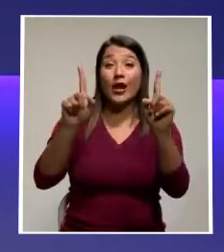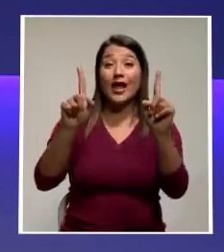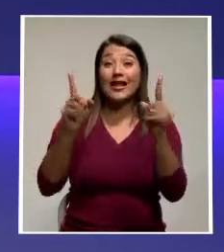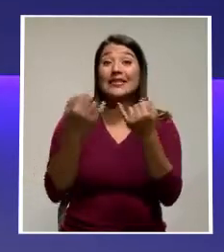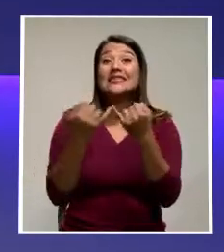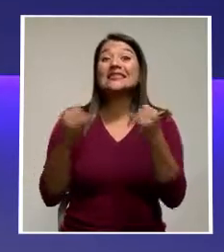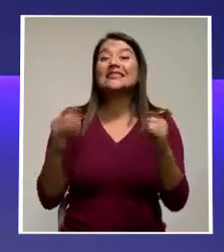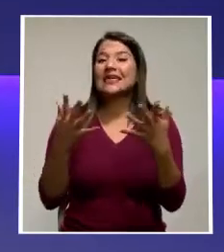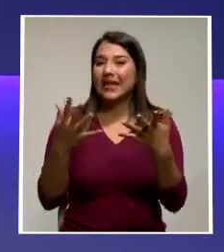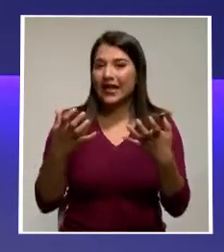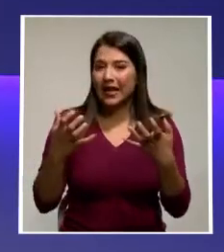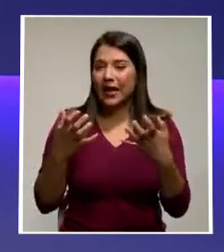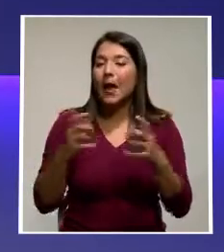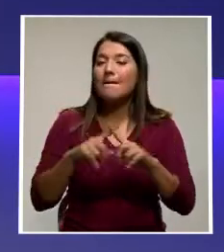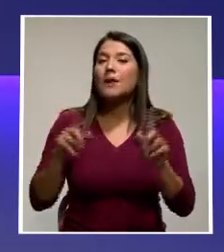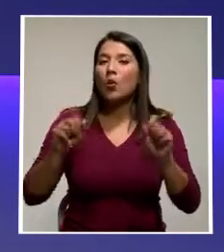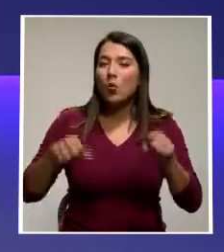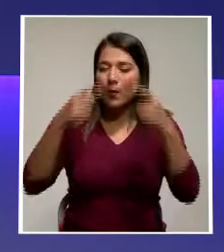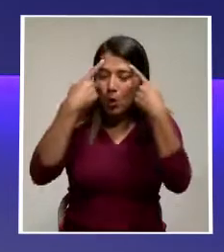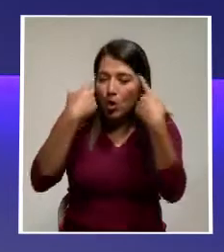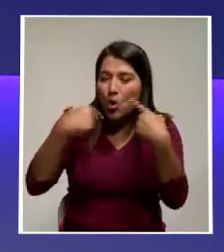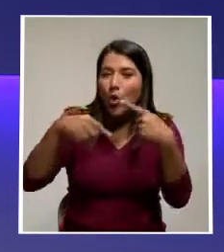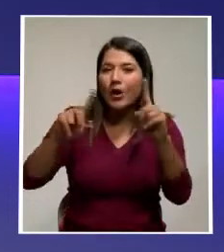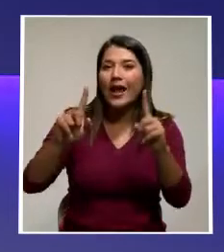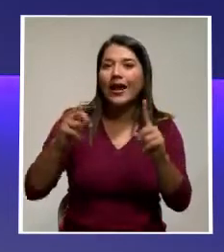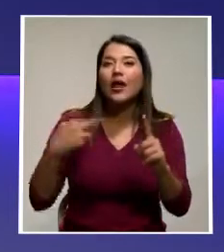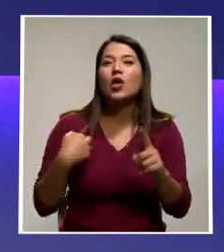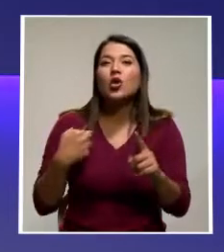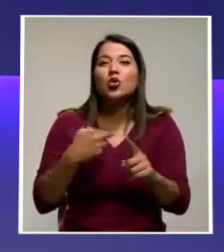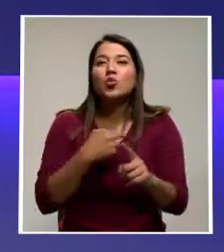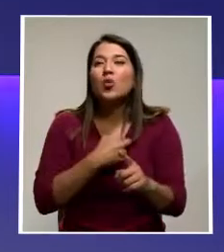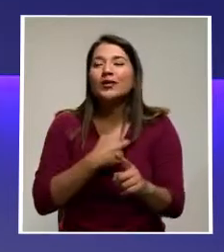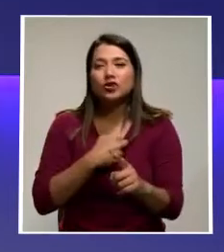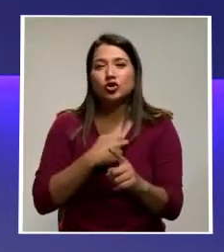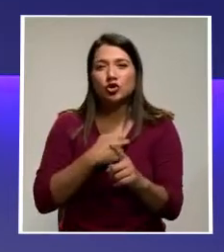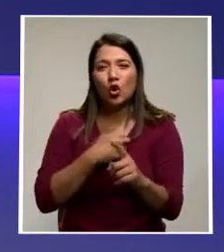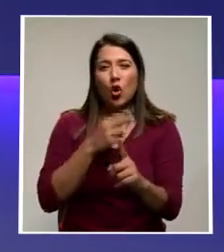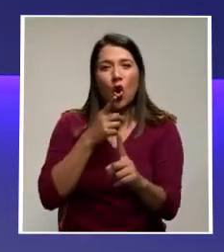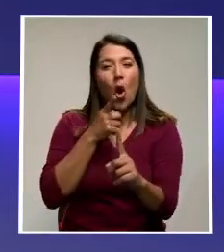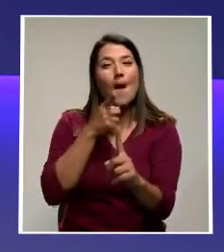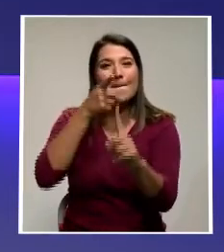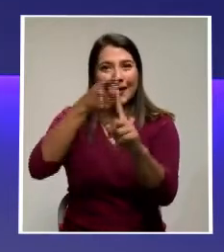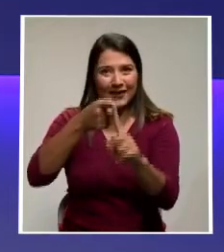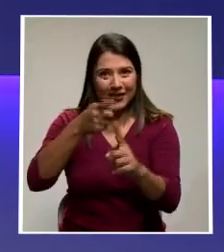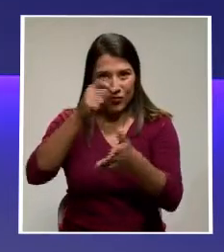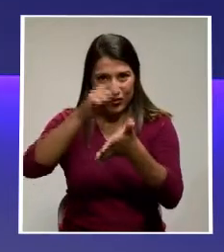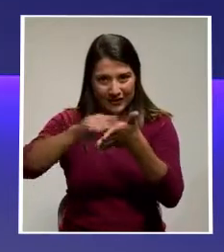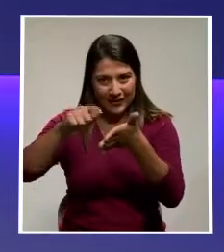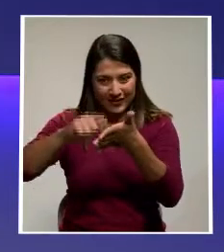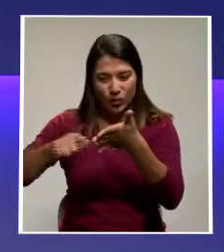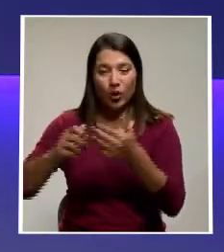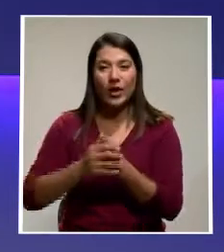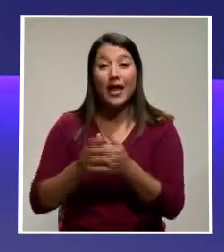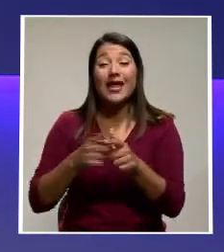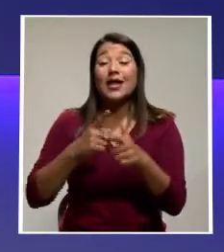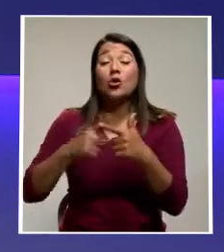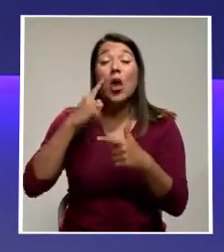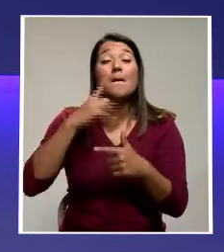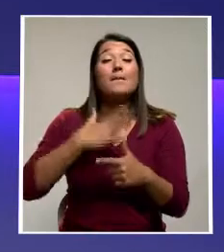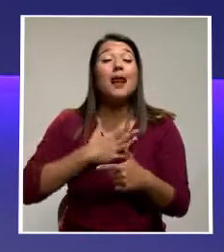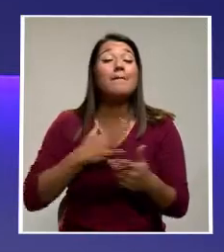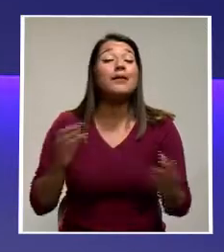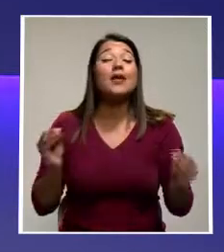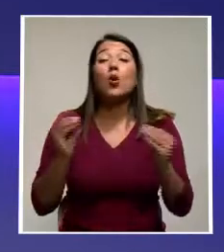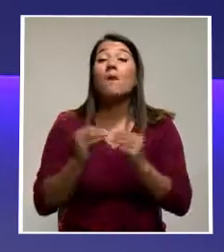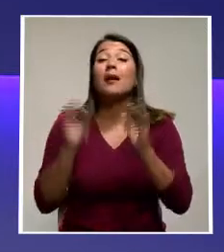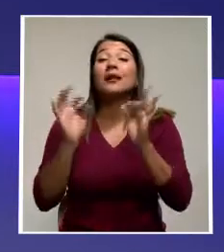queriendo nuestra hebra literaria. Y entonces, para mí, en los talleres de escritura mágica, lo más importante